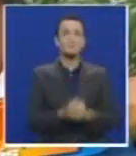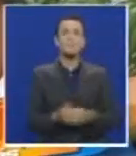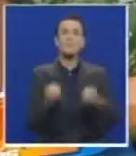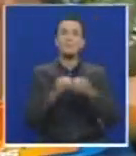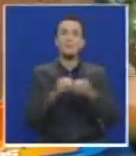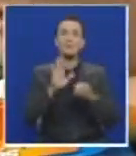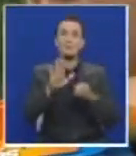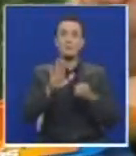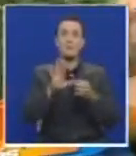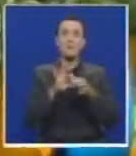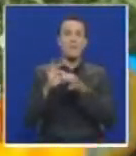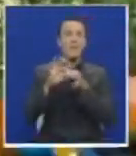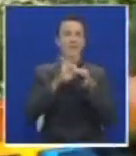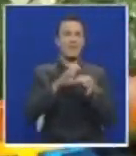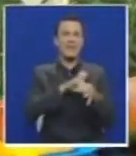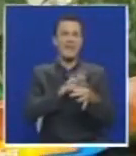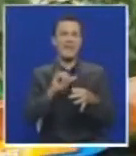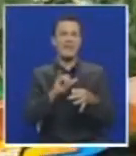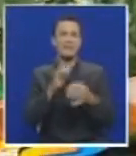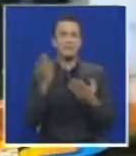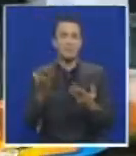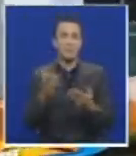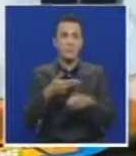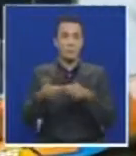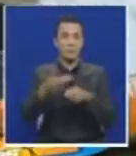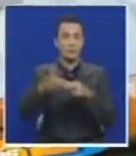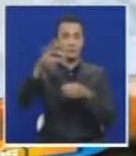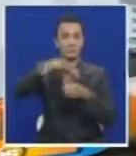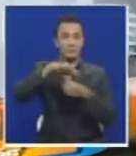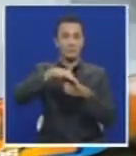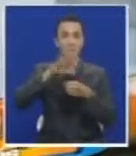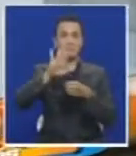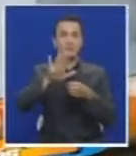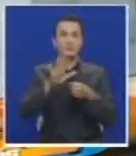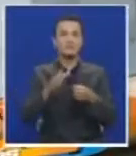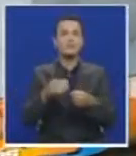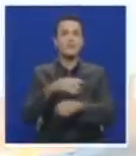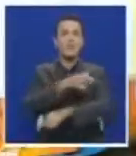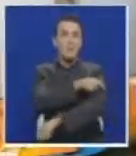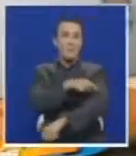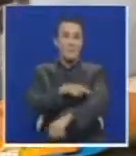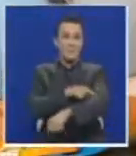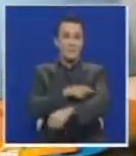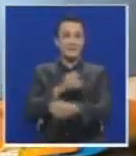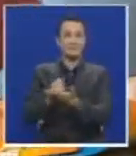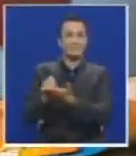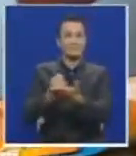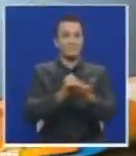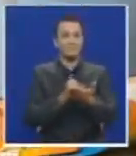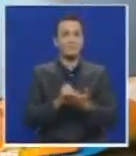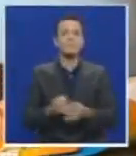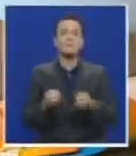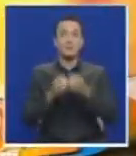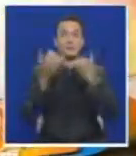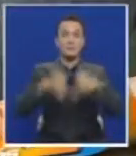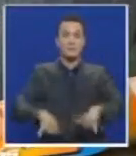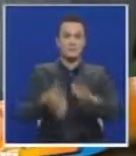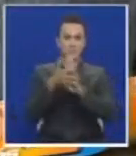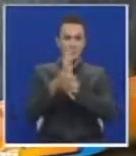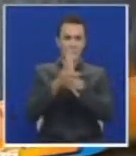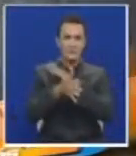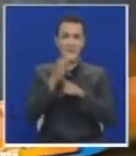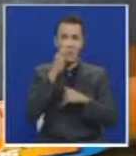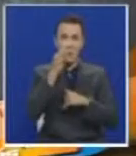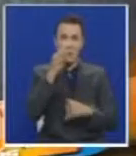plancha Unidos por Cali de cara a las próximas elecciones para Comité Ejecutivo. Al cierre, la exposición del